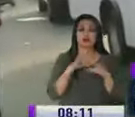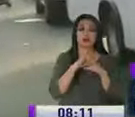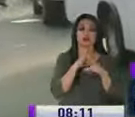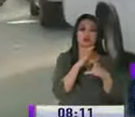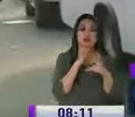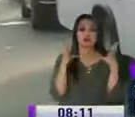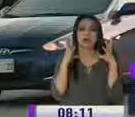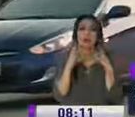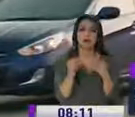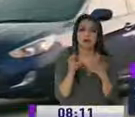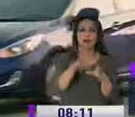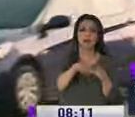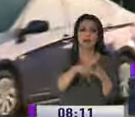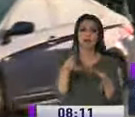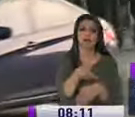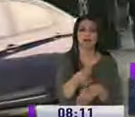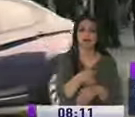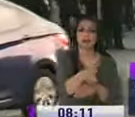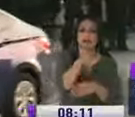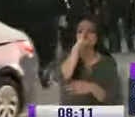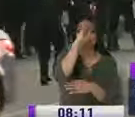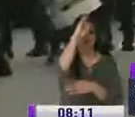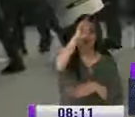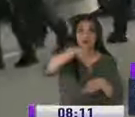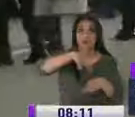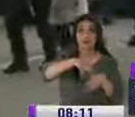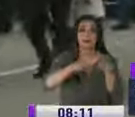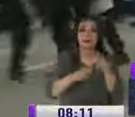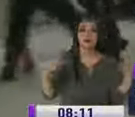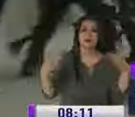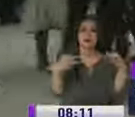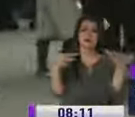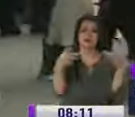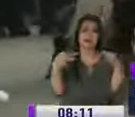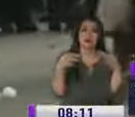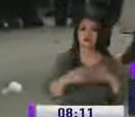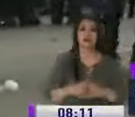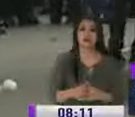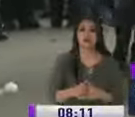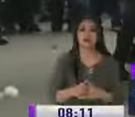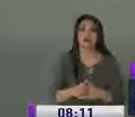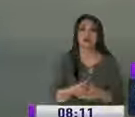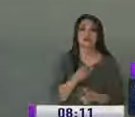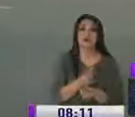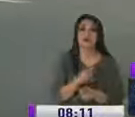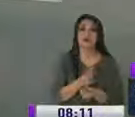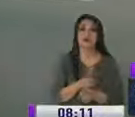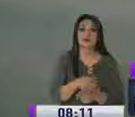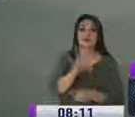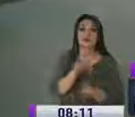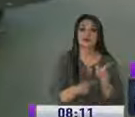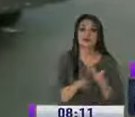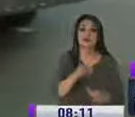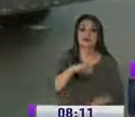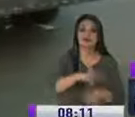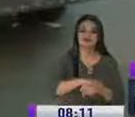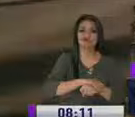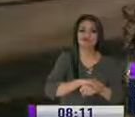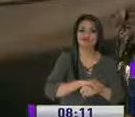poder movilizarse. La Policía Nacional y los manifestantes se enfrentaron en varias ocasiones, lo cual ocasionó la detención de